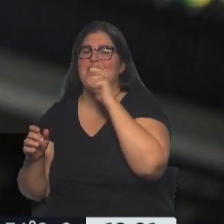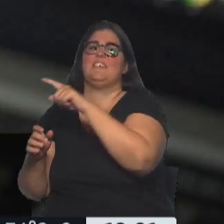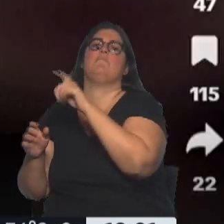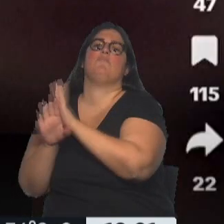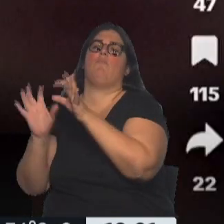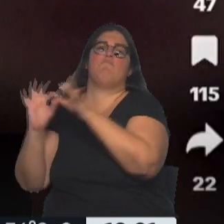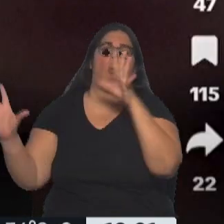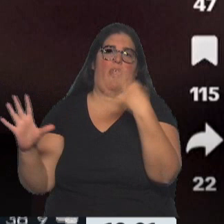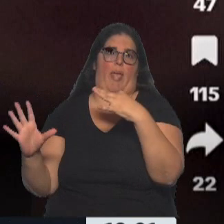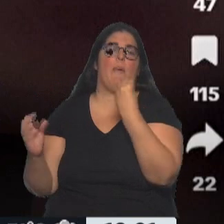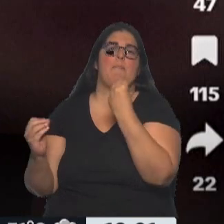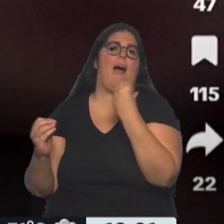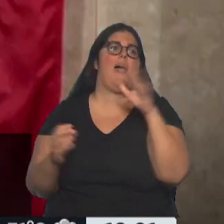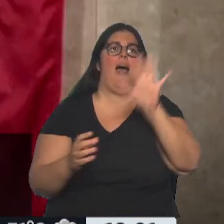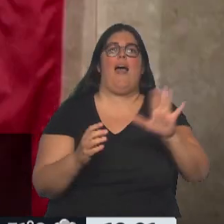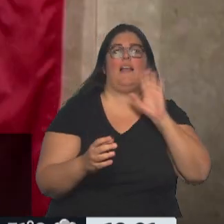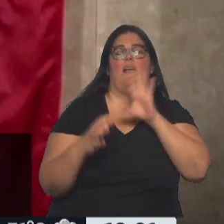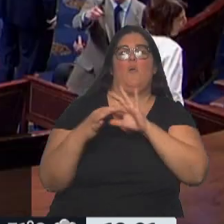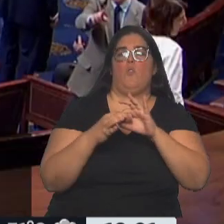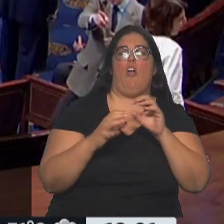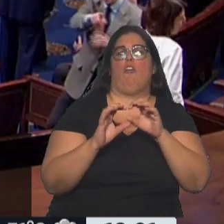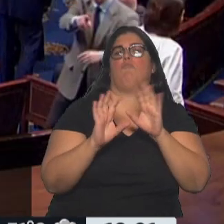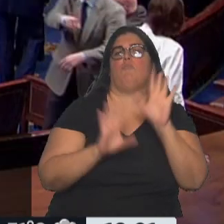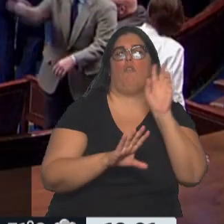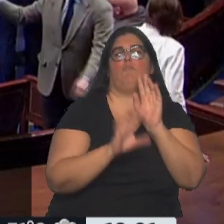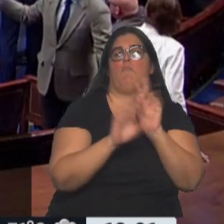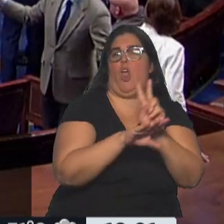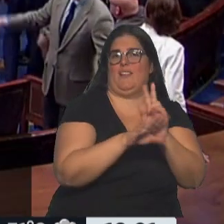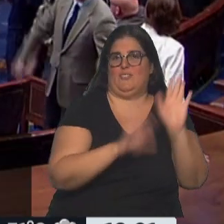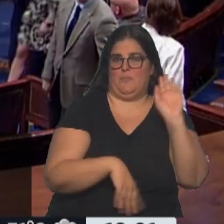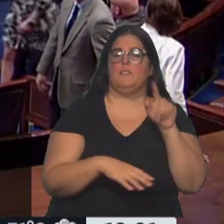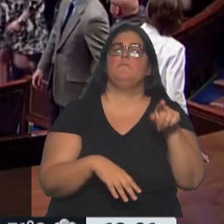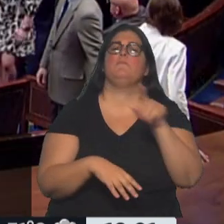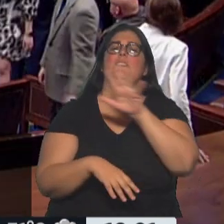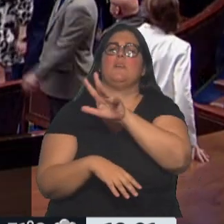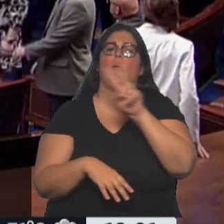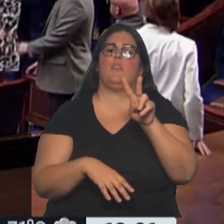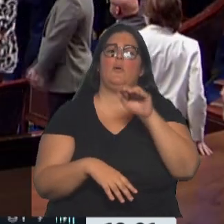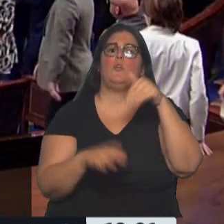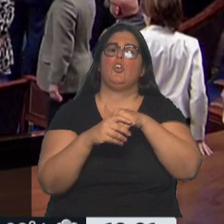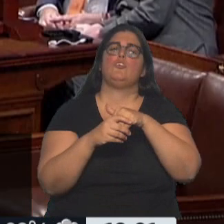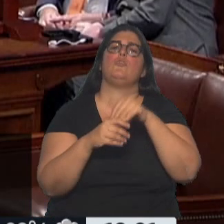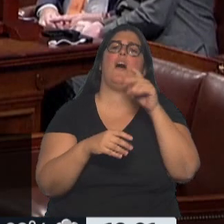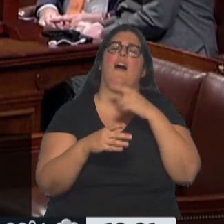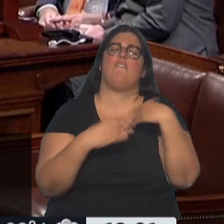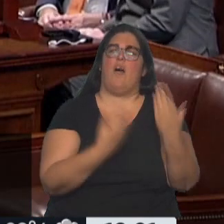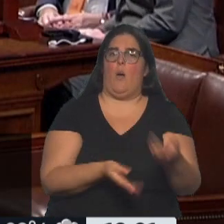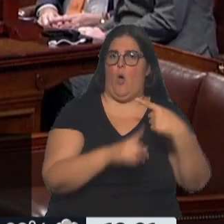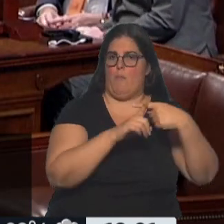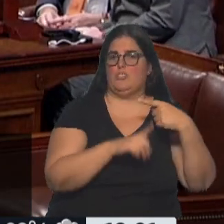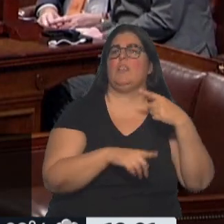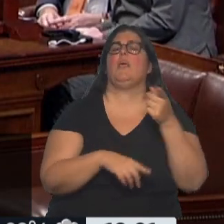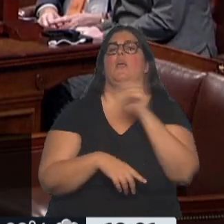territorio de la Unión. Make sure that you disclose it. Aprobado por 352 votos a favor y 65 en contra, el proyecto